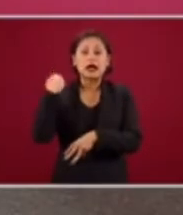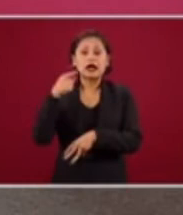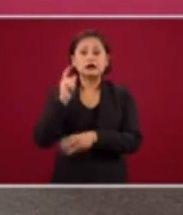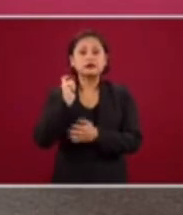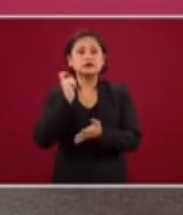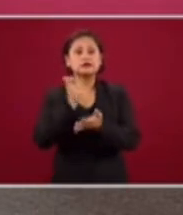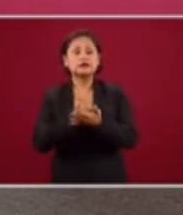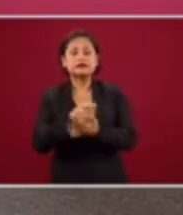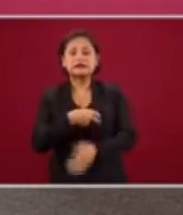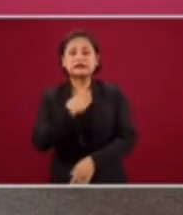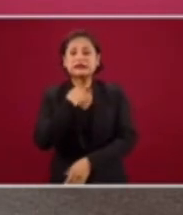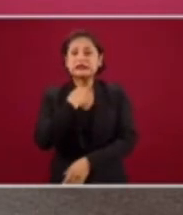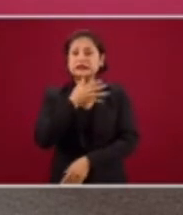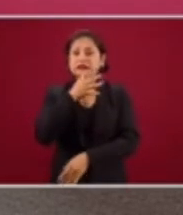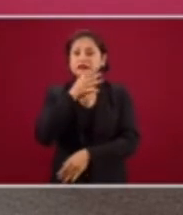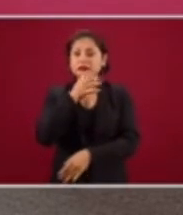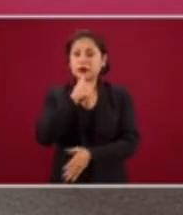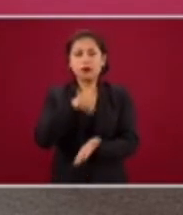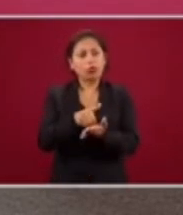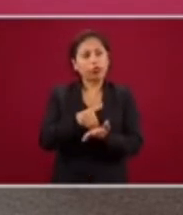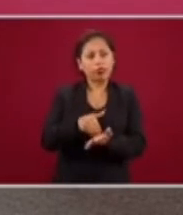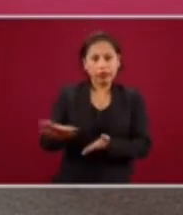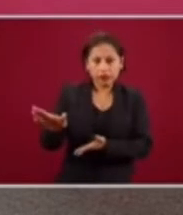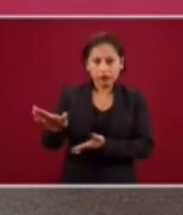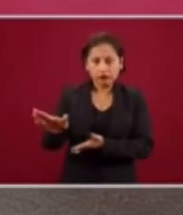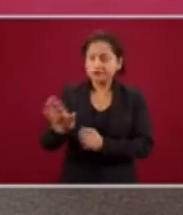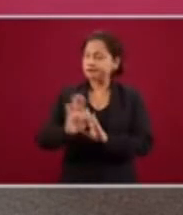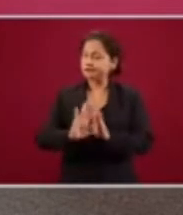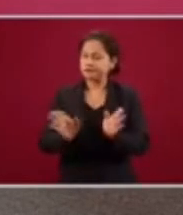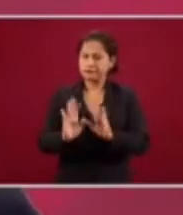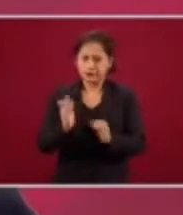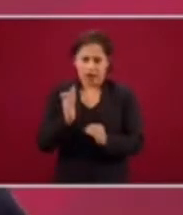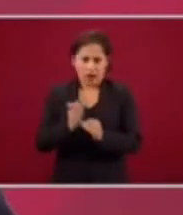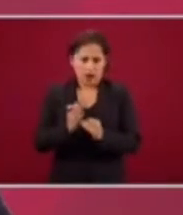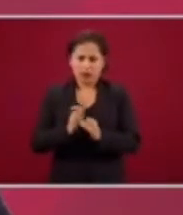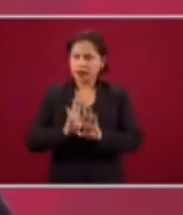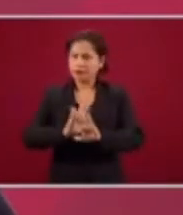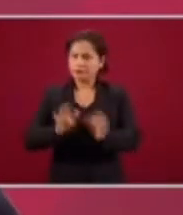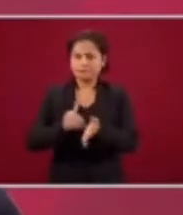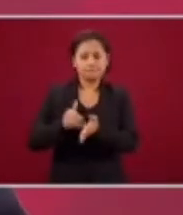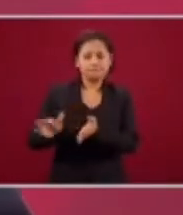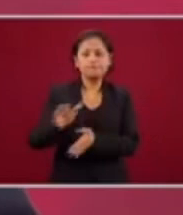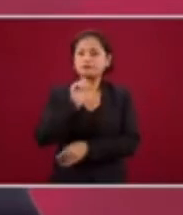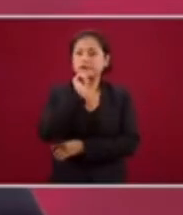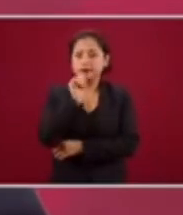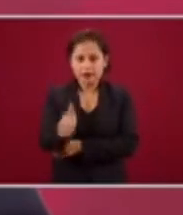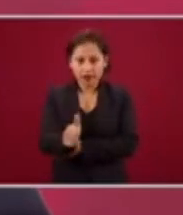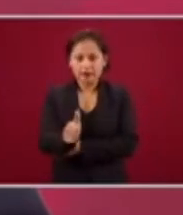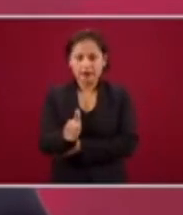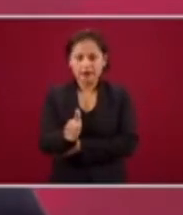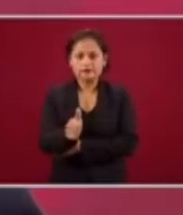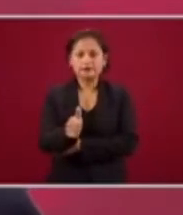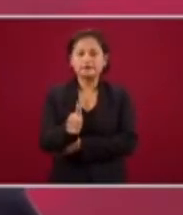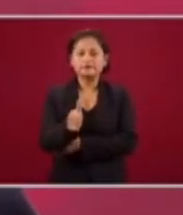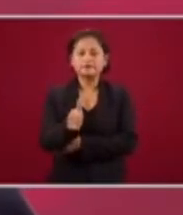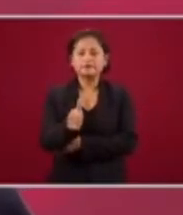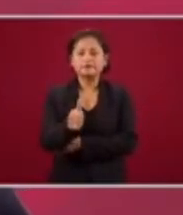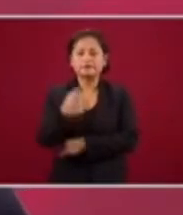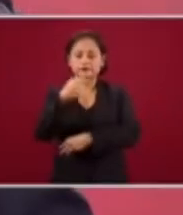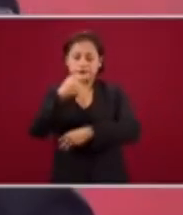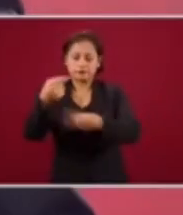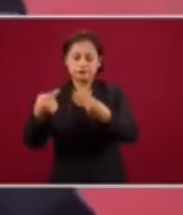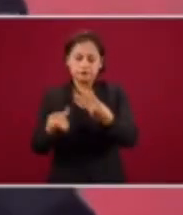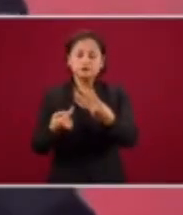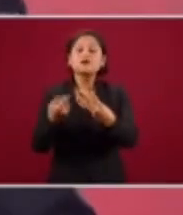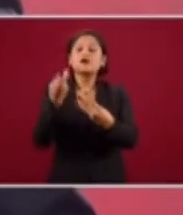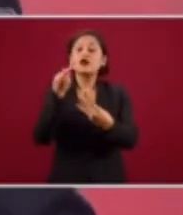en unidades habitacionales y en casas del Infonavit, pero que nos informen